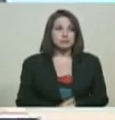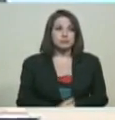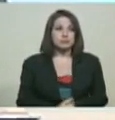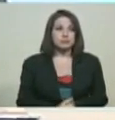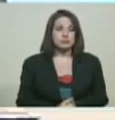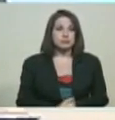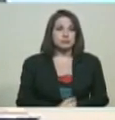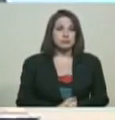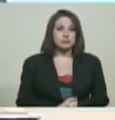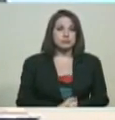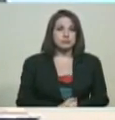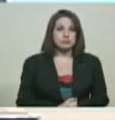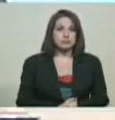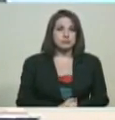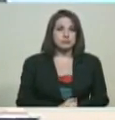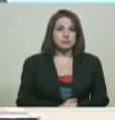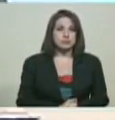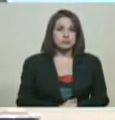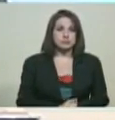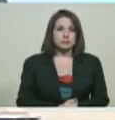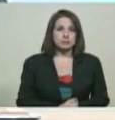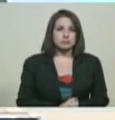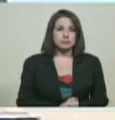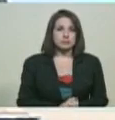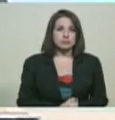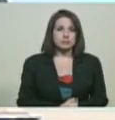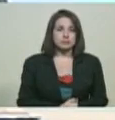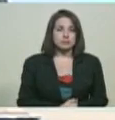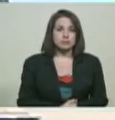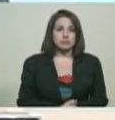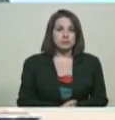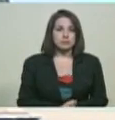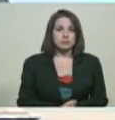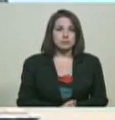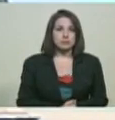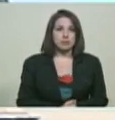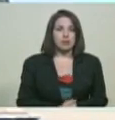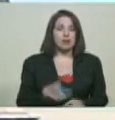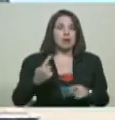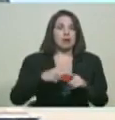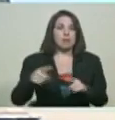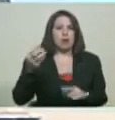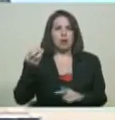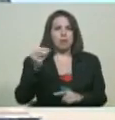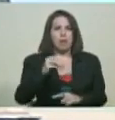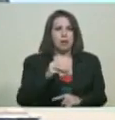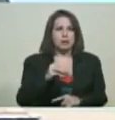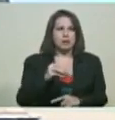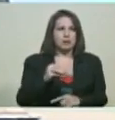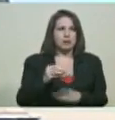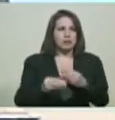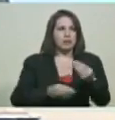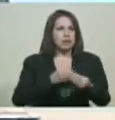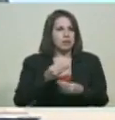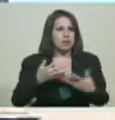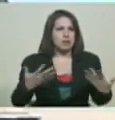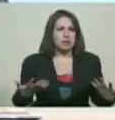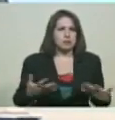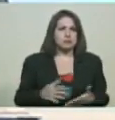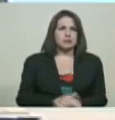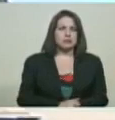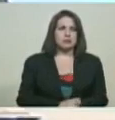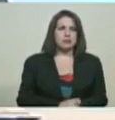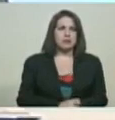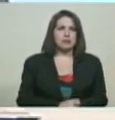por el equilibrio la ajustes a la compañera del si rodríguez presidenta de la asamblea nacional constituyente le doy las